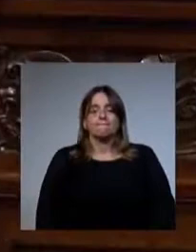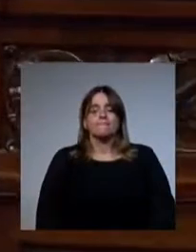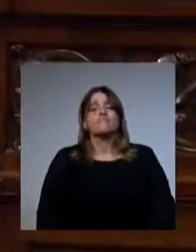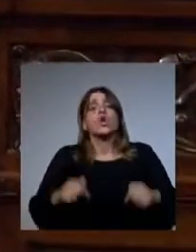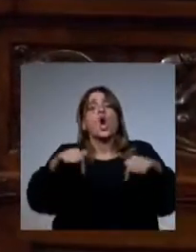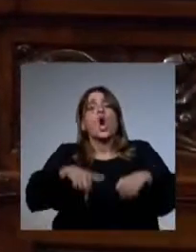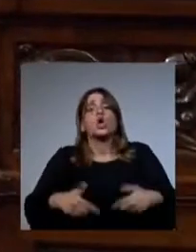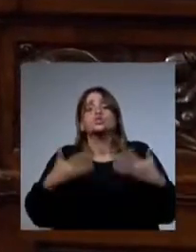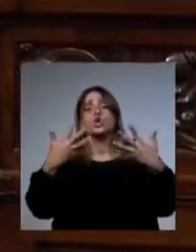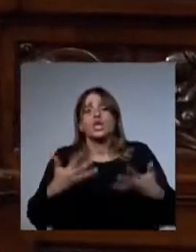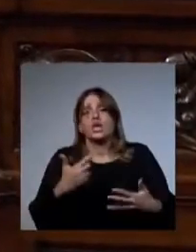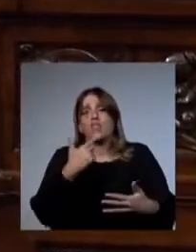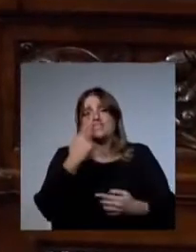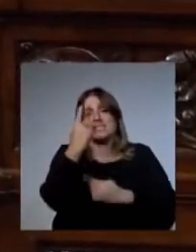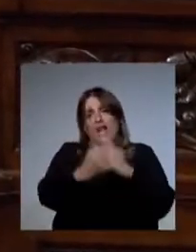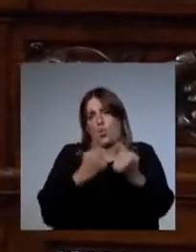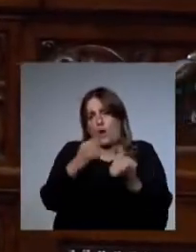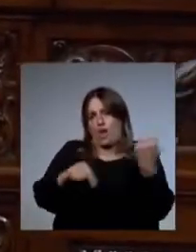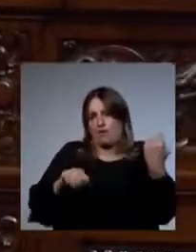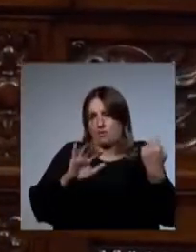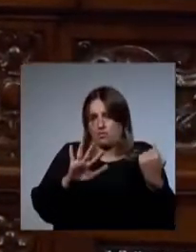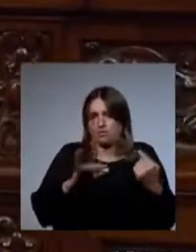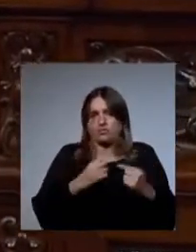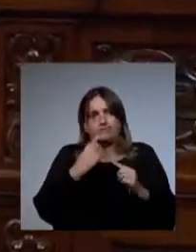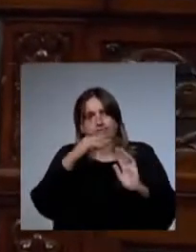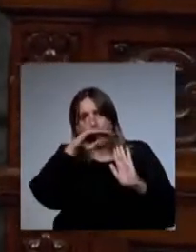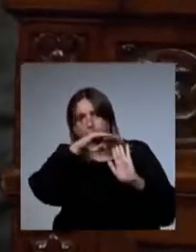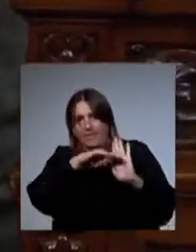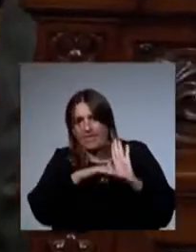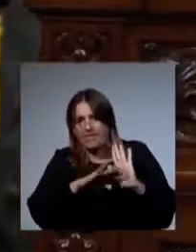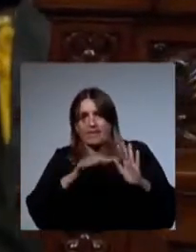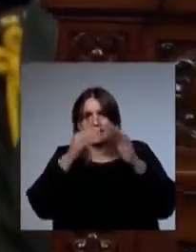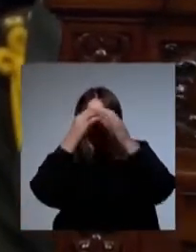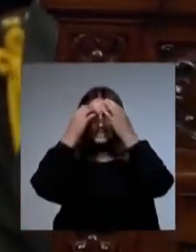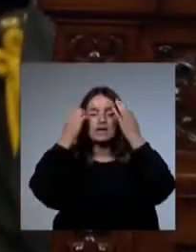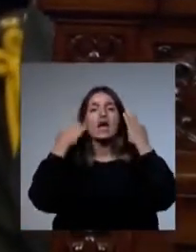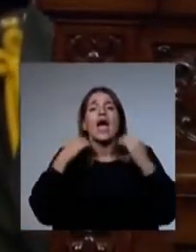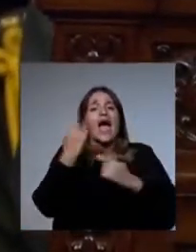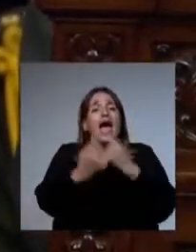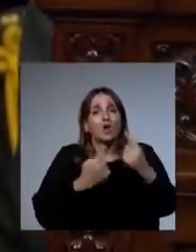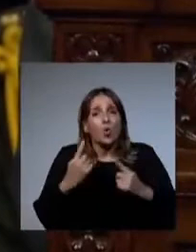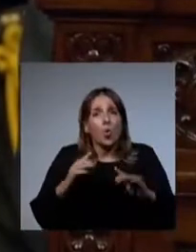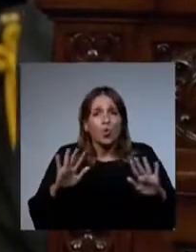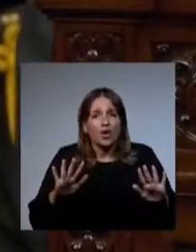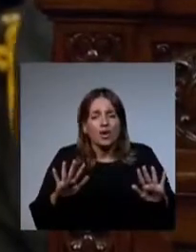Hoy quiero adelantarles algunas medidas. Muchas de ellas van a ser